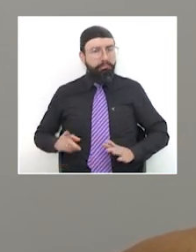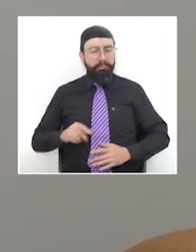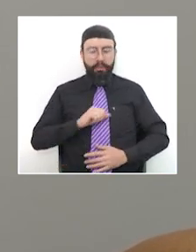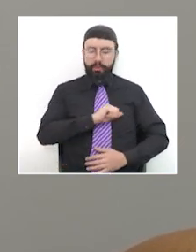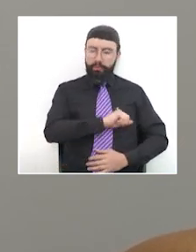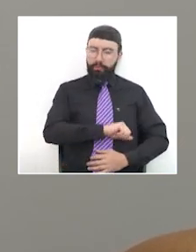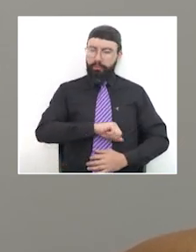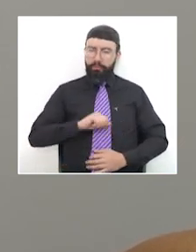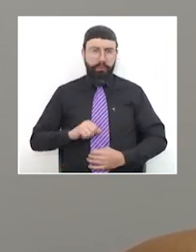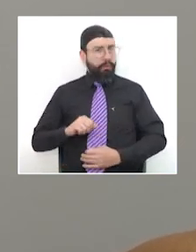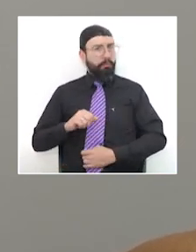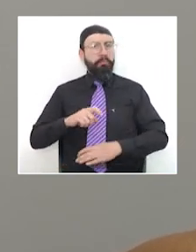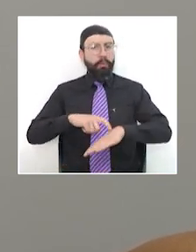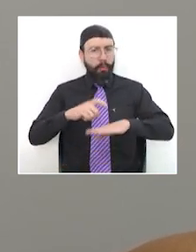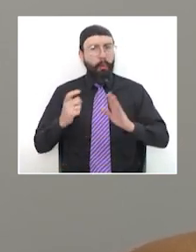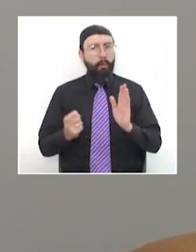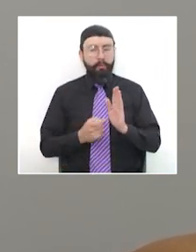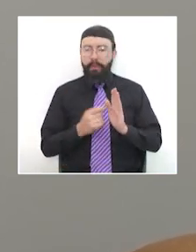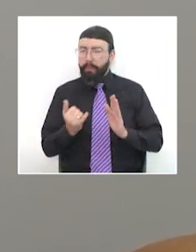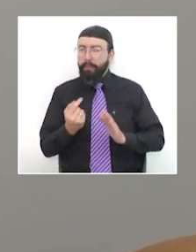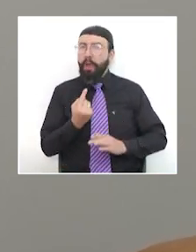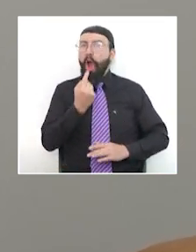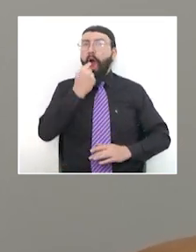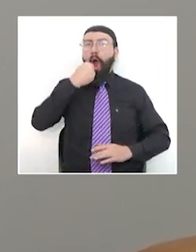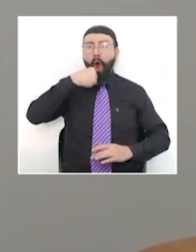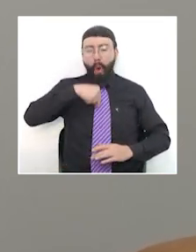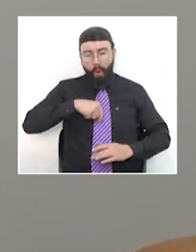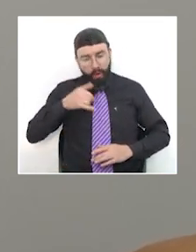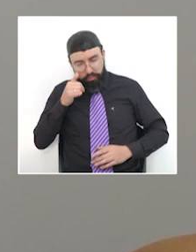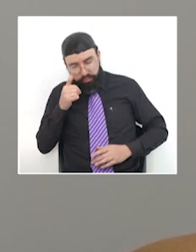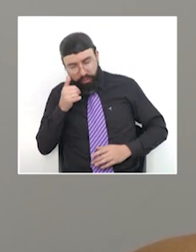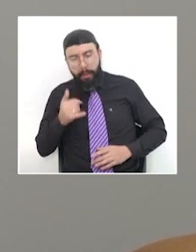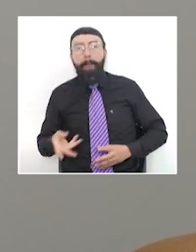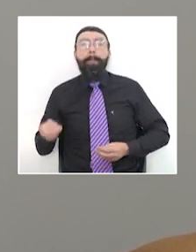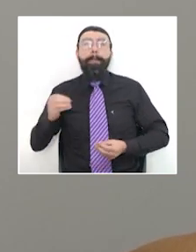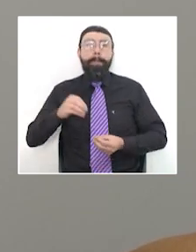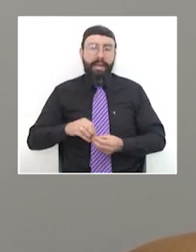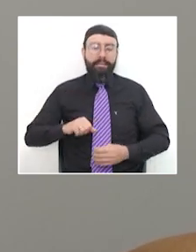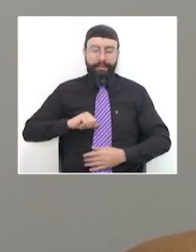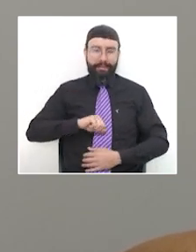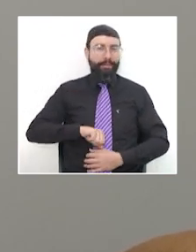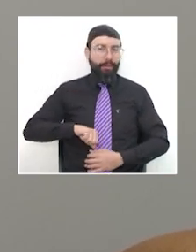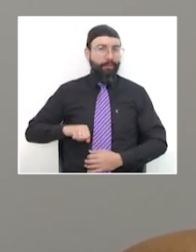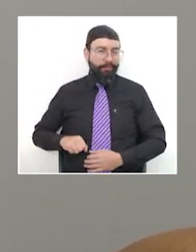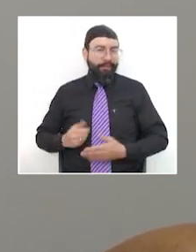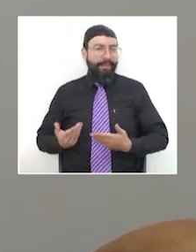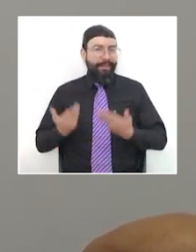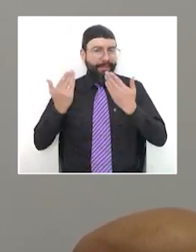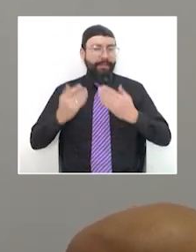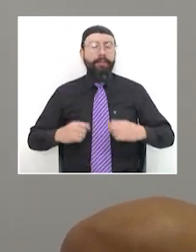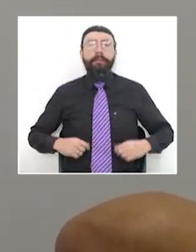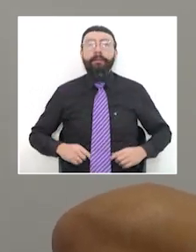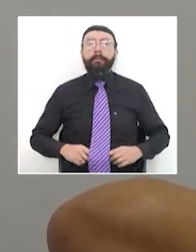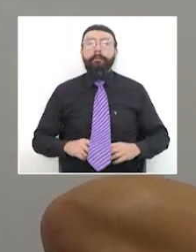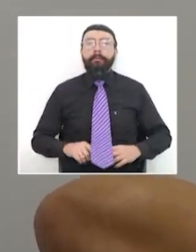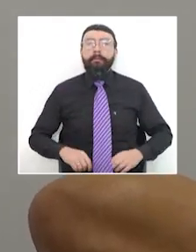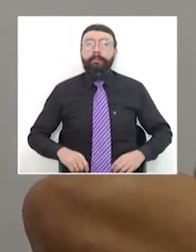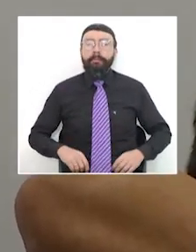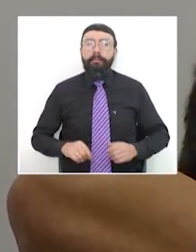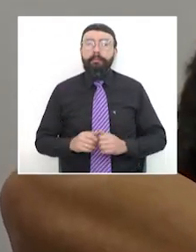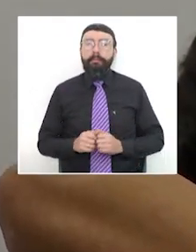los métodos endoscópicos con los métodos ecográficos. Y aquí vamos a ver